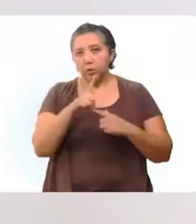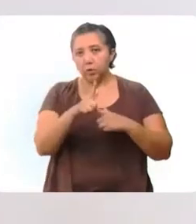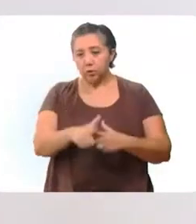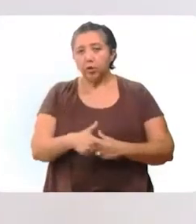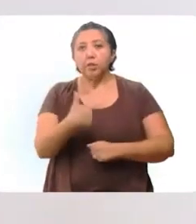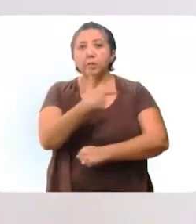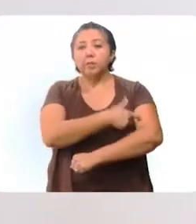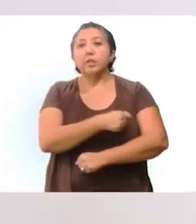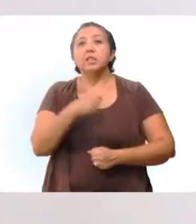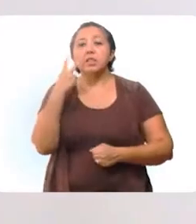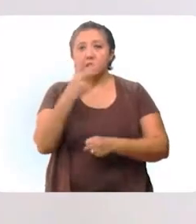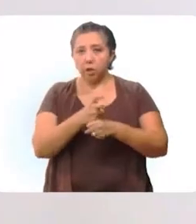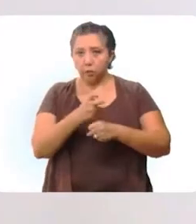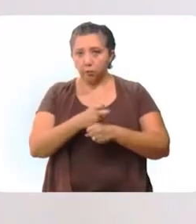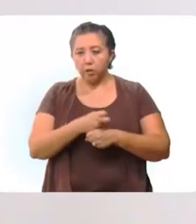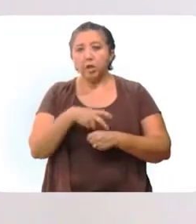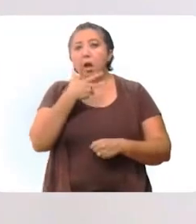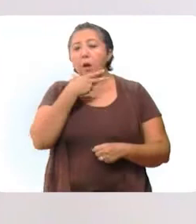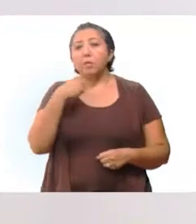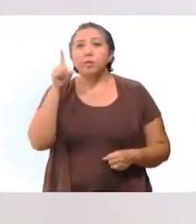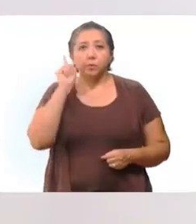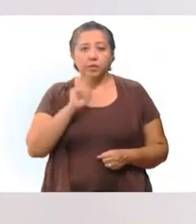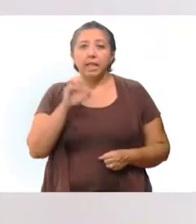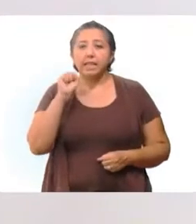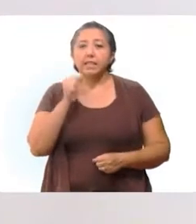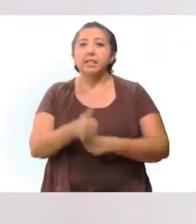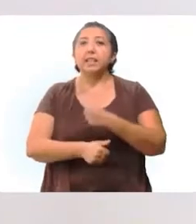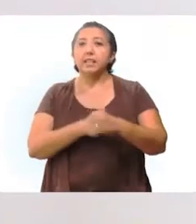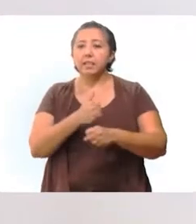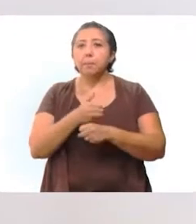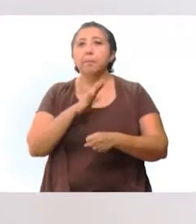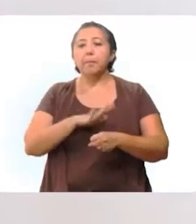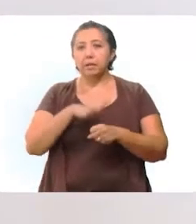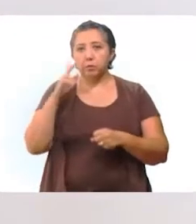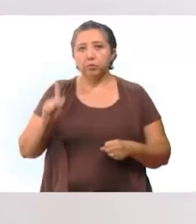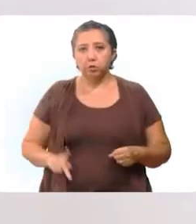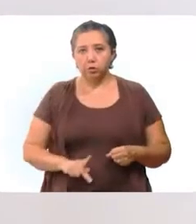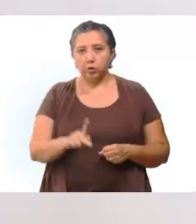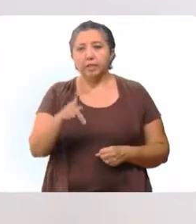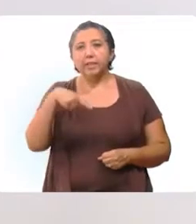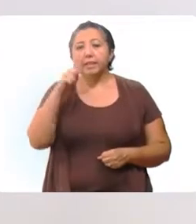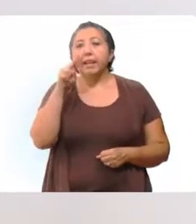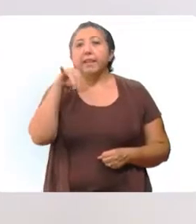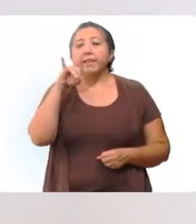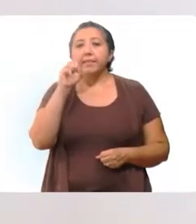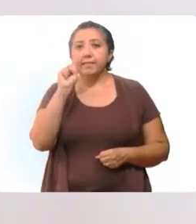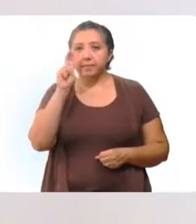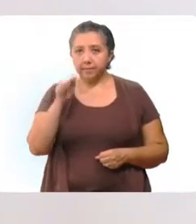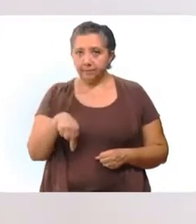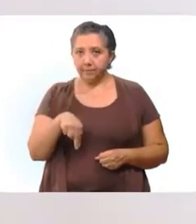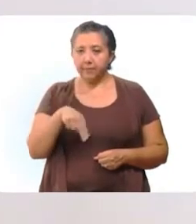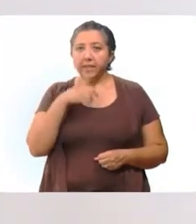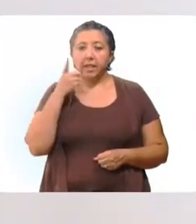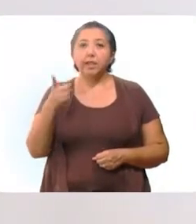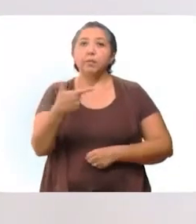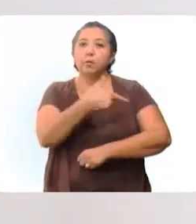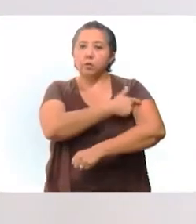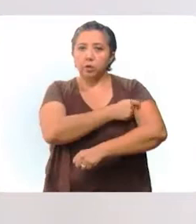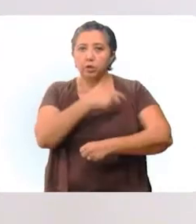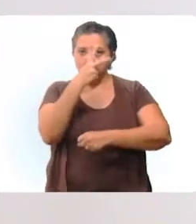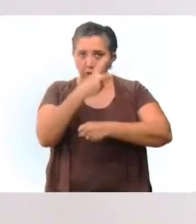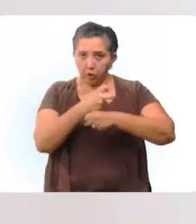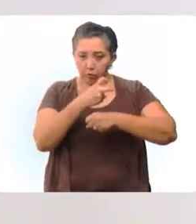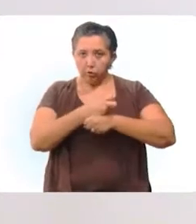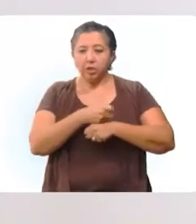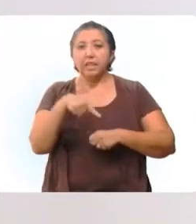continuar la aplicación de segundas dosis a hombres y mujeres de 60 años y más en los municipios de Canacín. La jornada de vacunación de